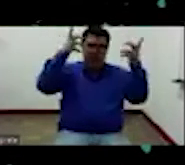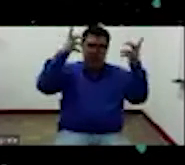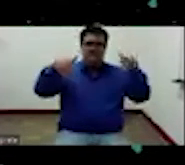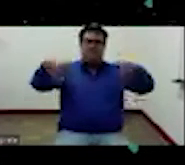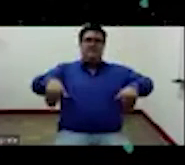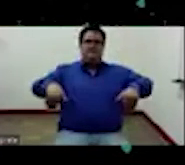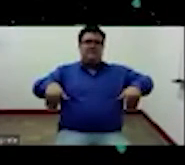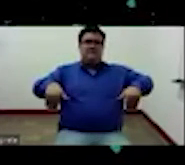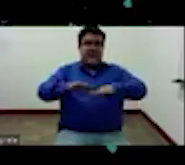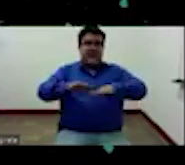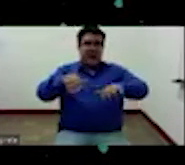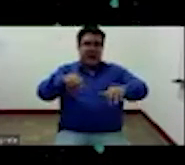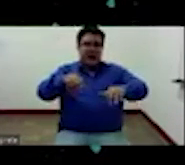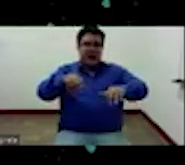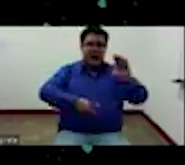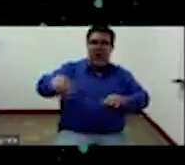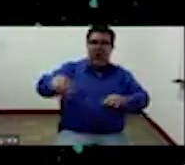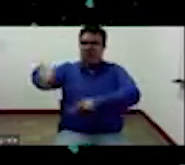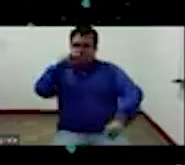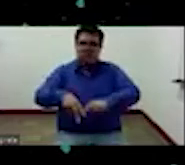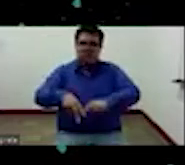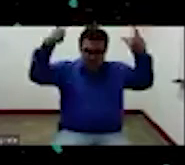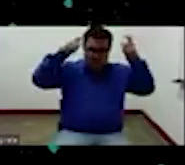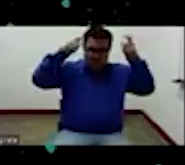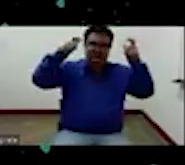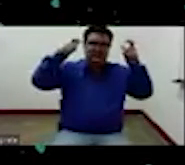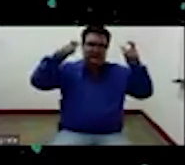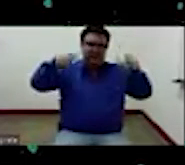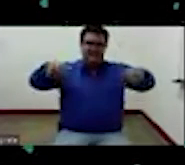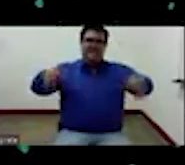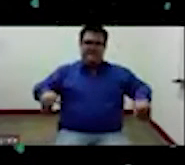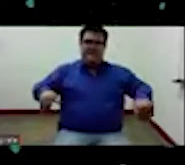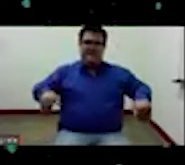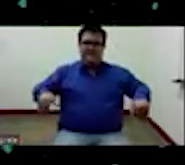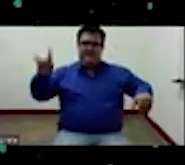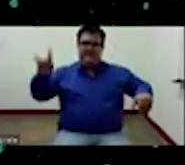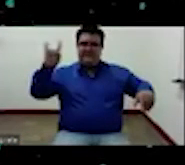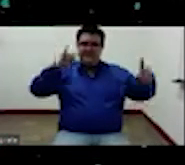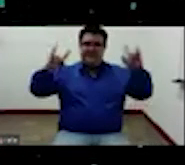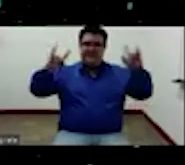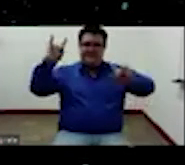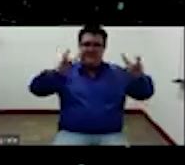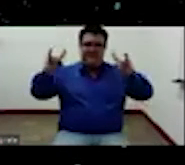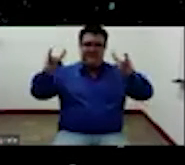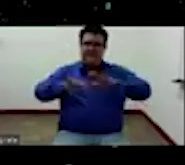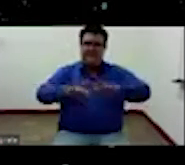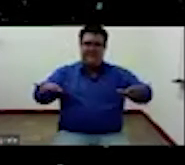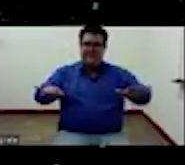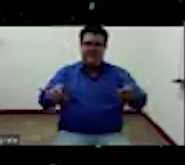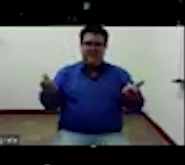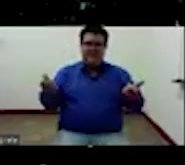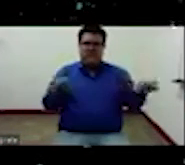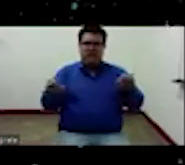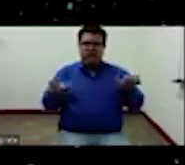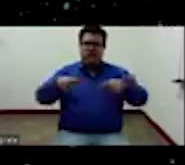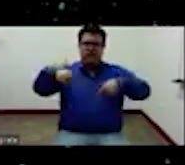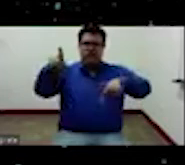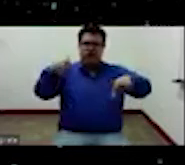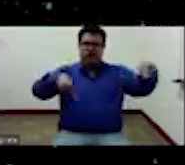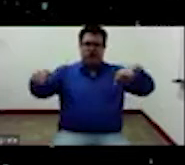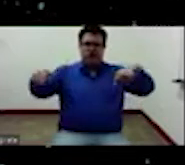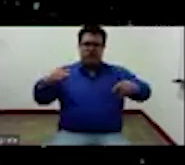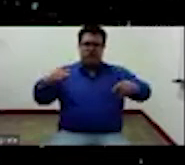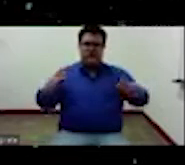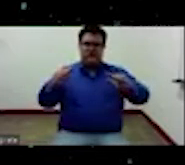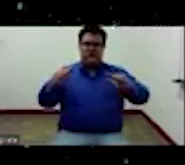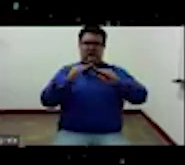sentaba y se volvía rey. Entonces siempre estaba solo escuchando su reino y controlando a través de su castillo oreja. Entonces,